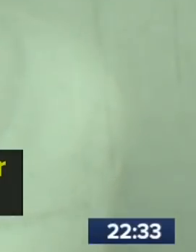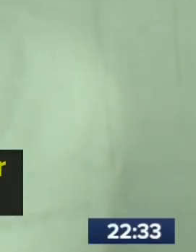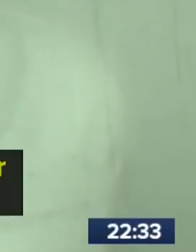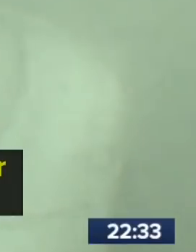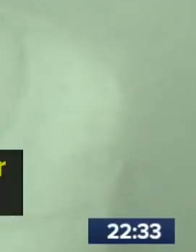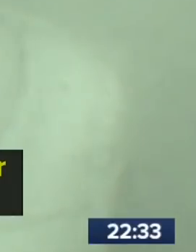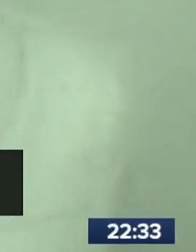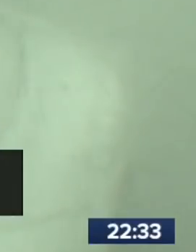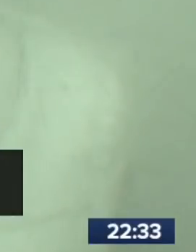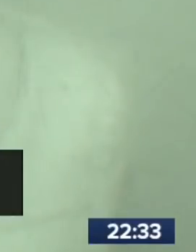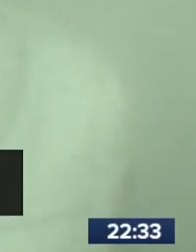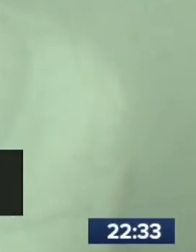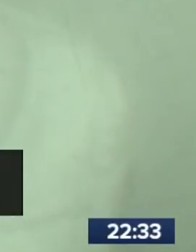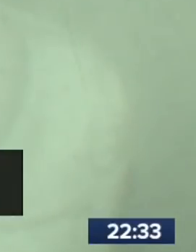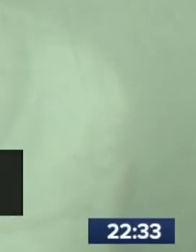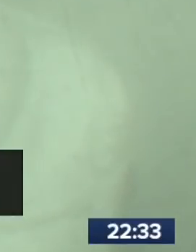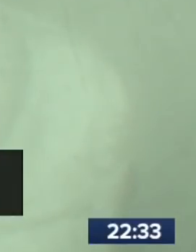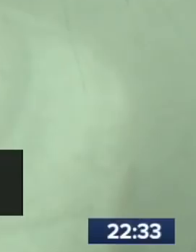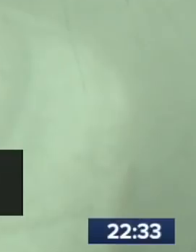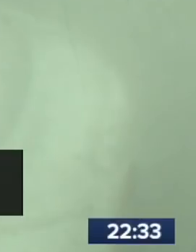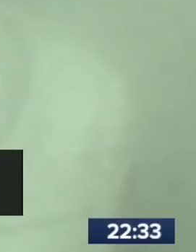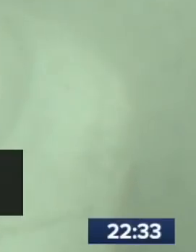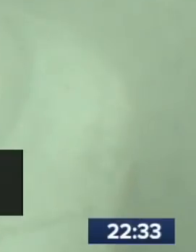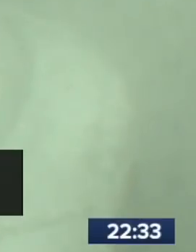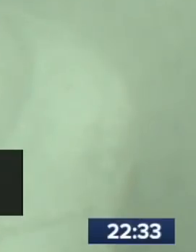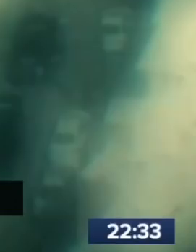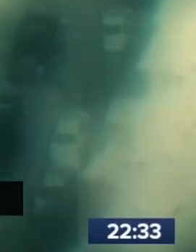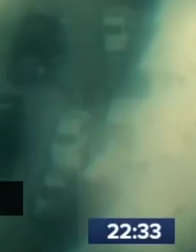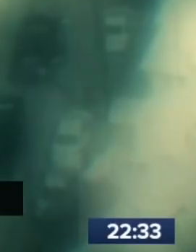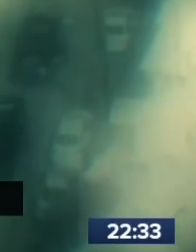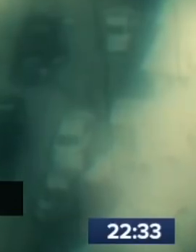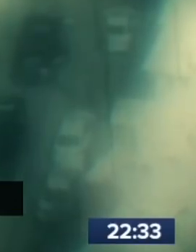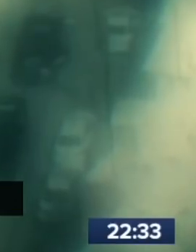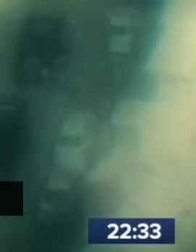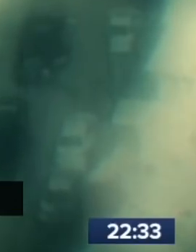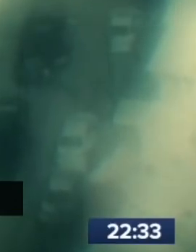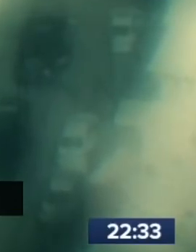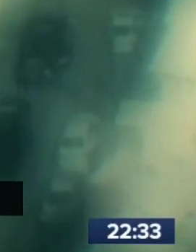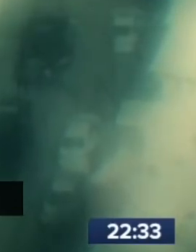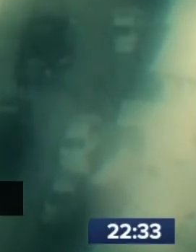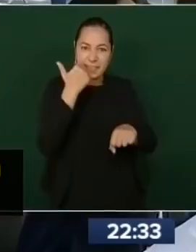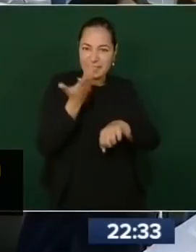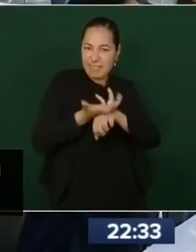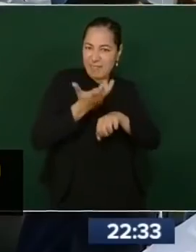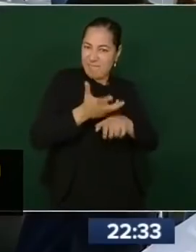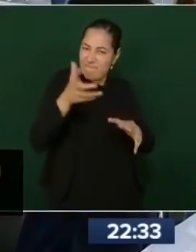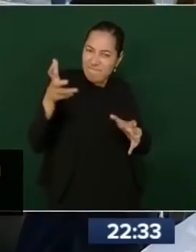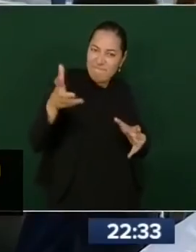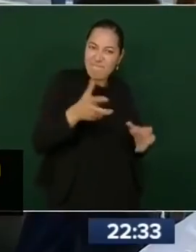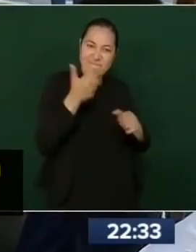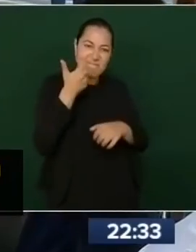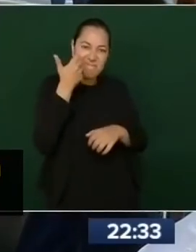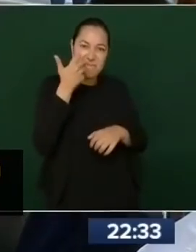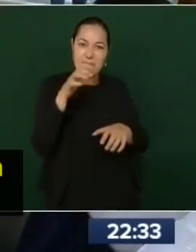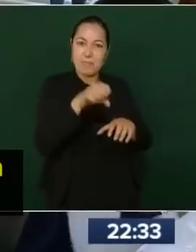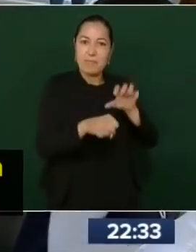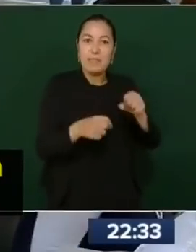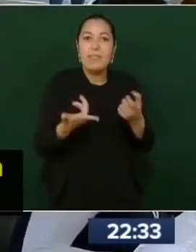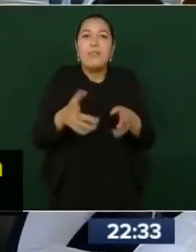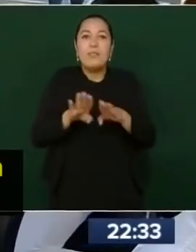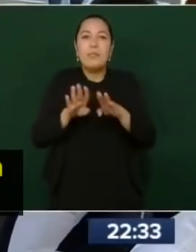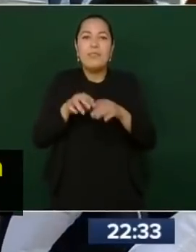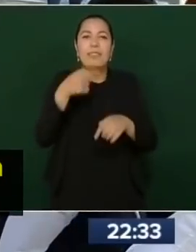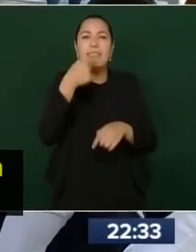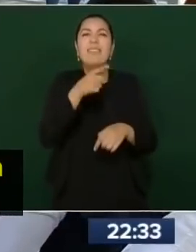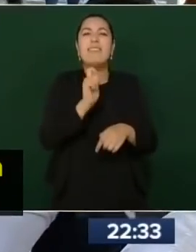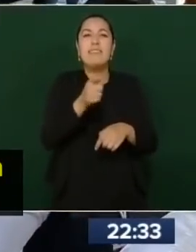Tiene que ver con estas personas que son criminales buscadas por Estados Unidos, no sabemos si por México. Se comentó por el secretario de la Defensa aquí en Culiacán